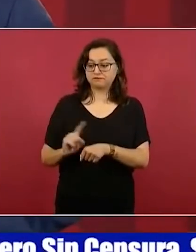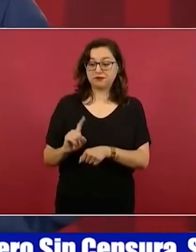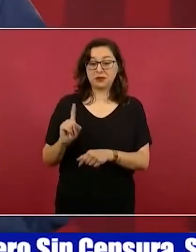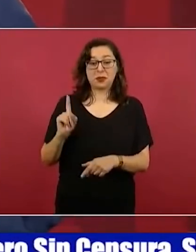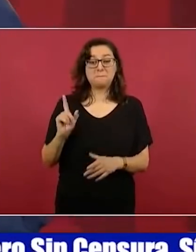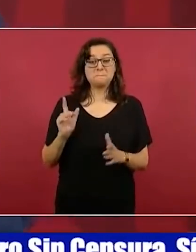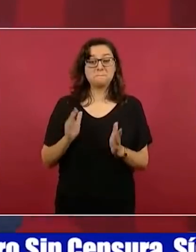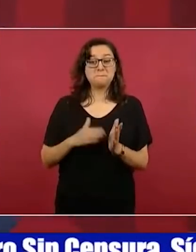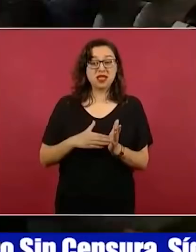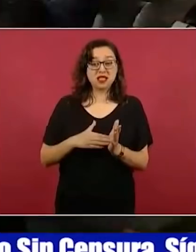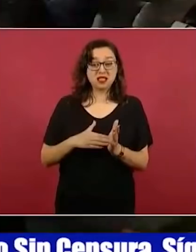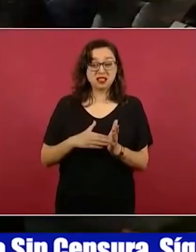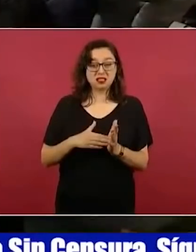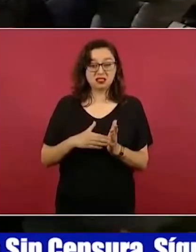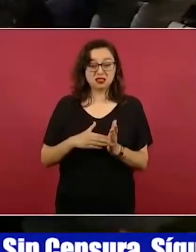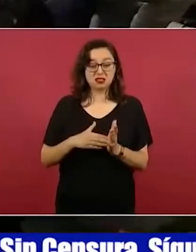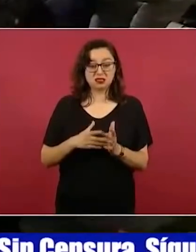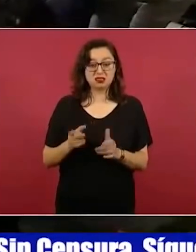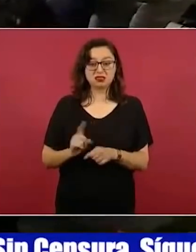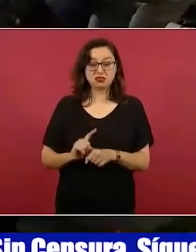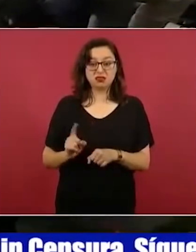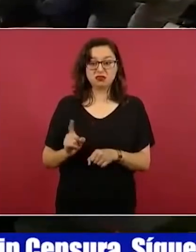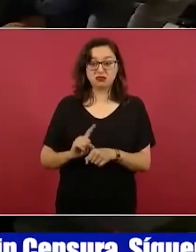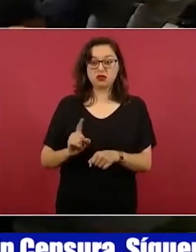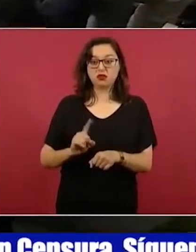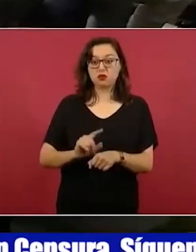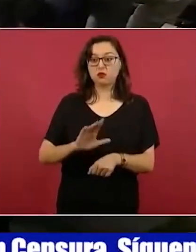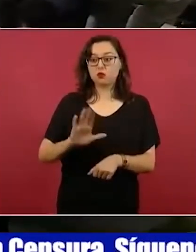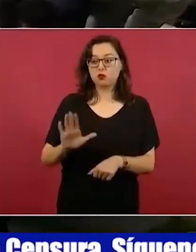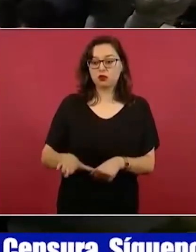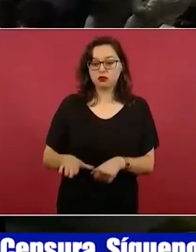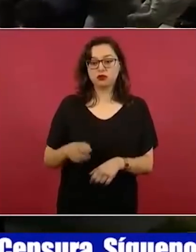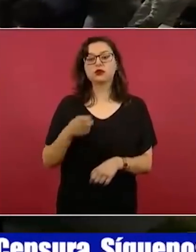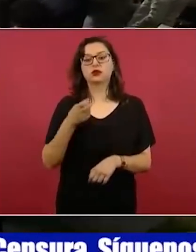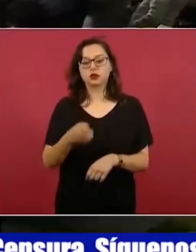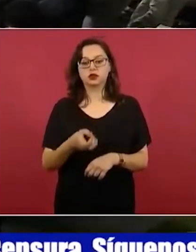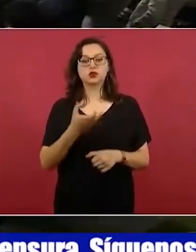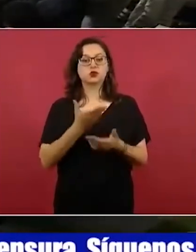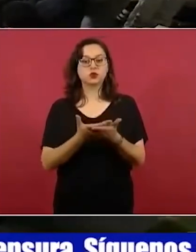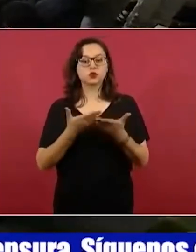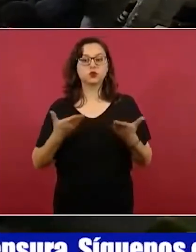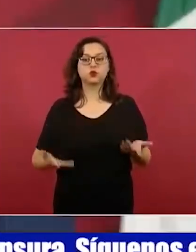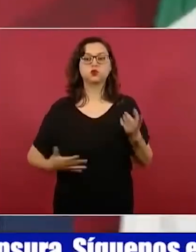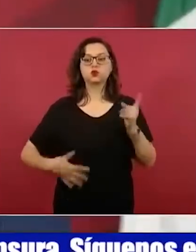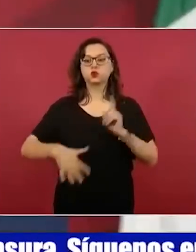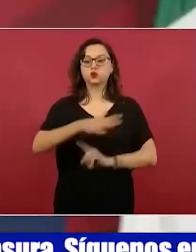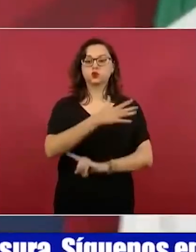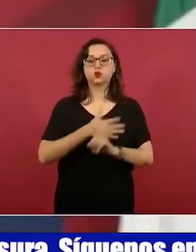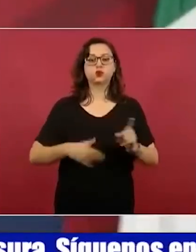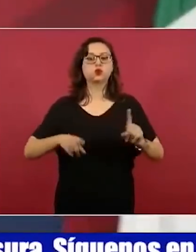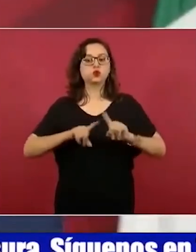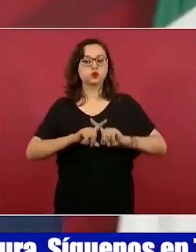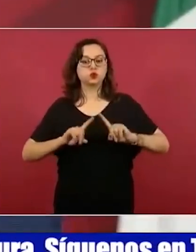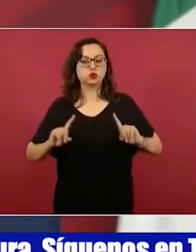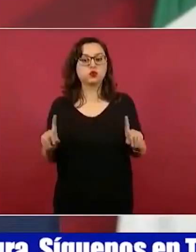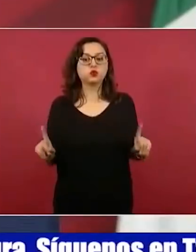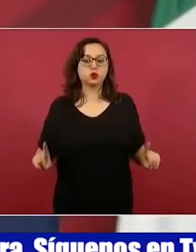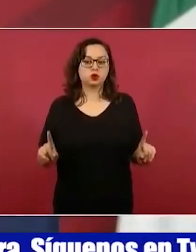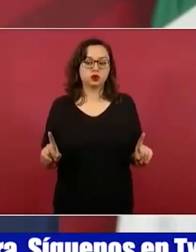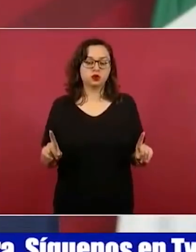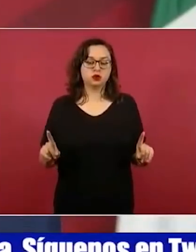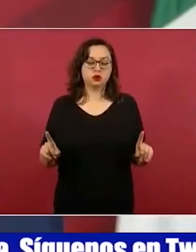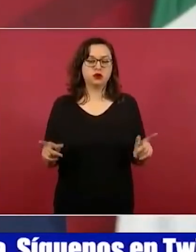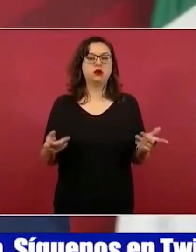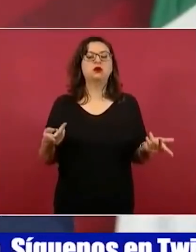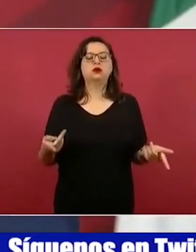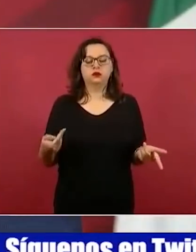el presidente hable. Los políticos opositores a la Cuarta Transformación no quieren que el presidente informe al pueblo